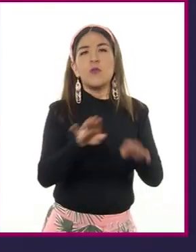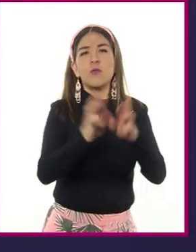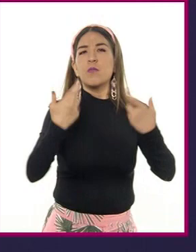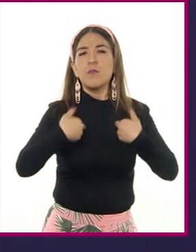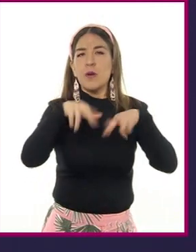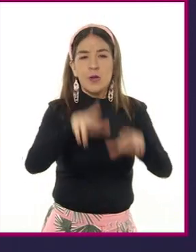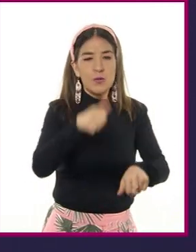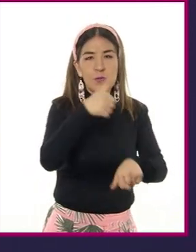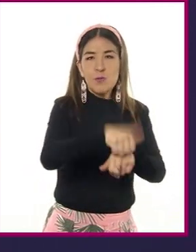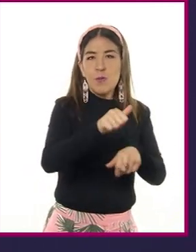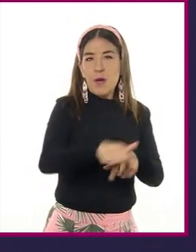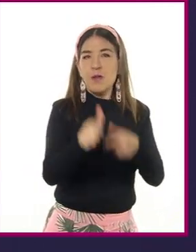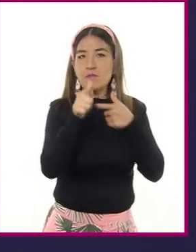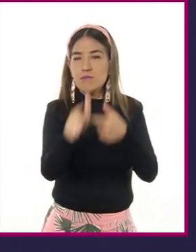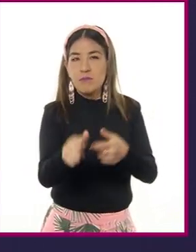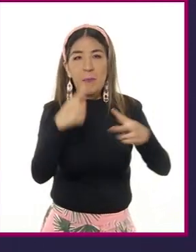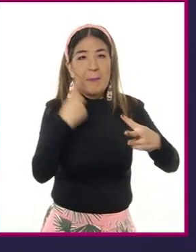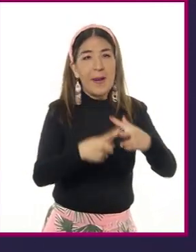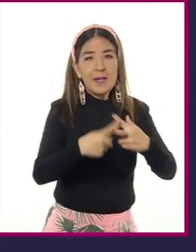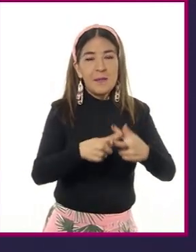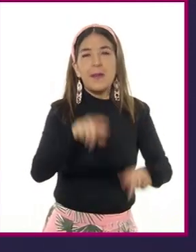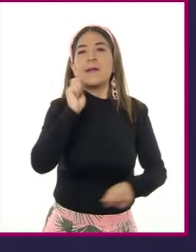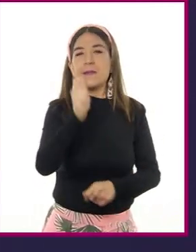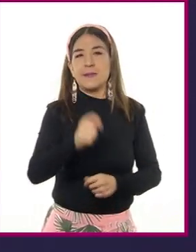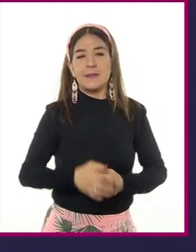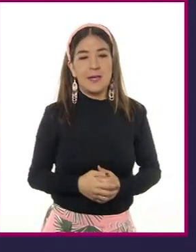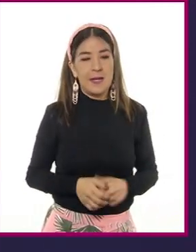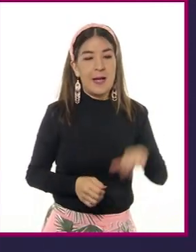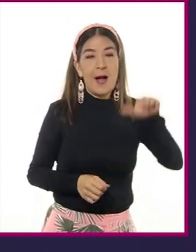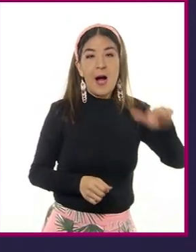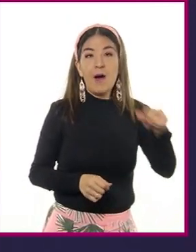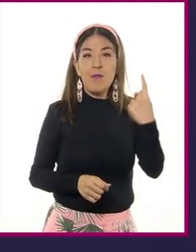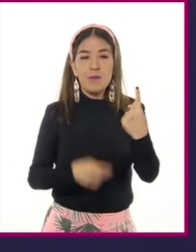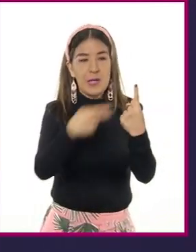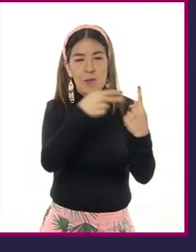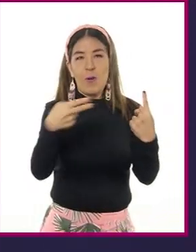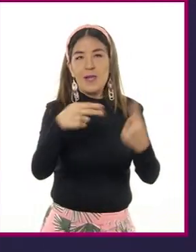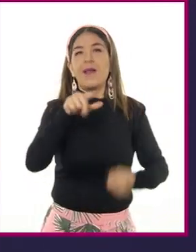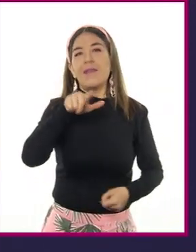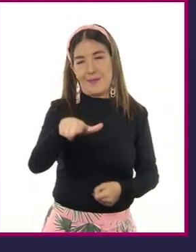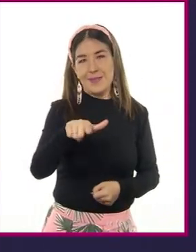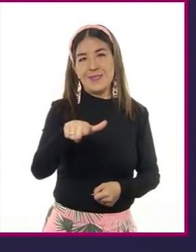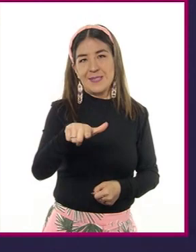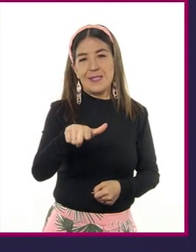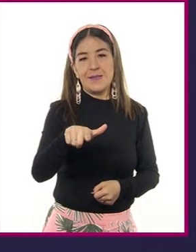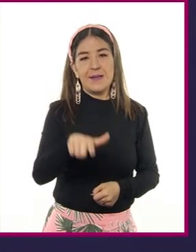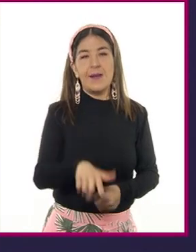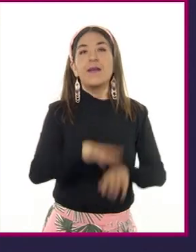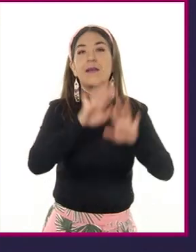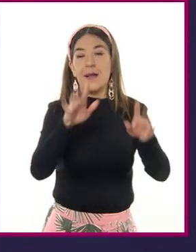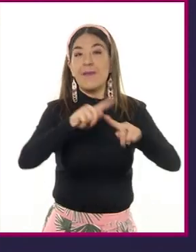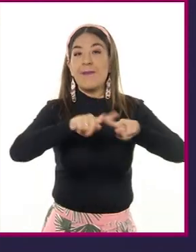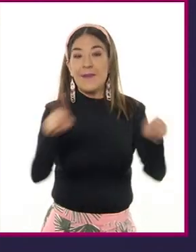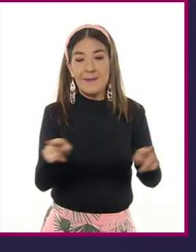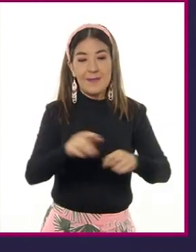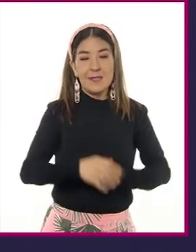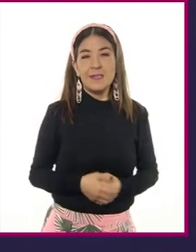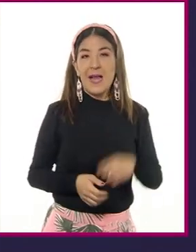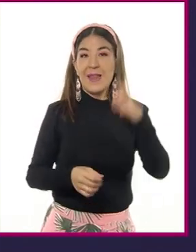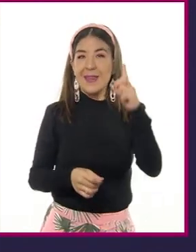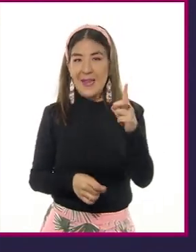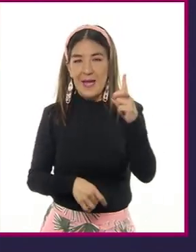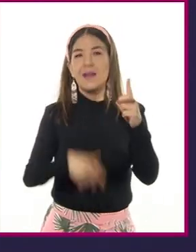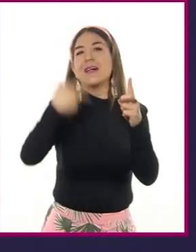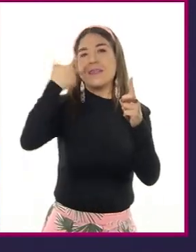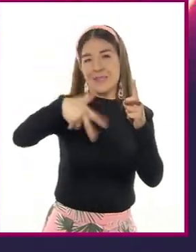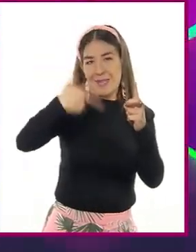representar algebraicamente la sucesión, tenemos que A1 es igual a 17 y que la diferencia D